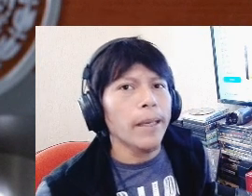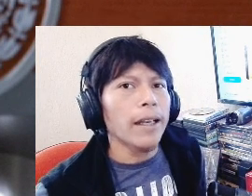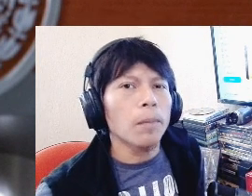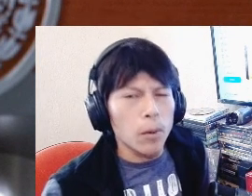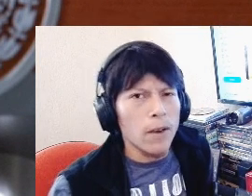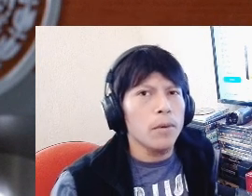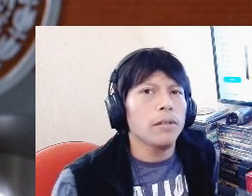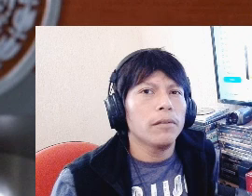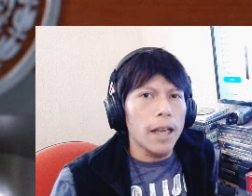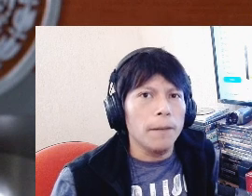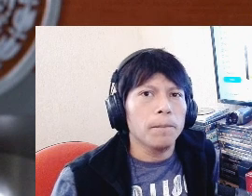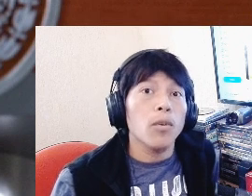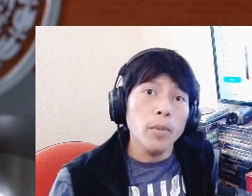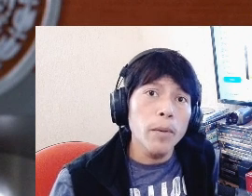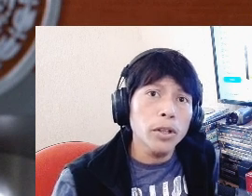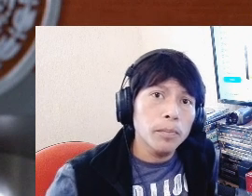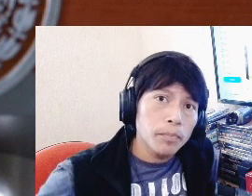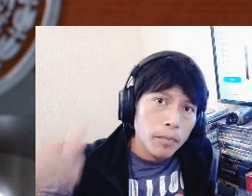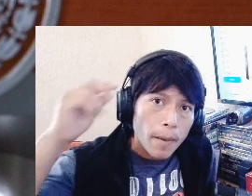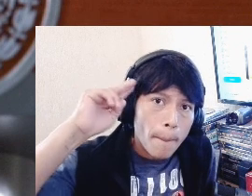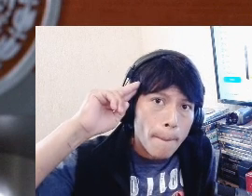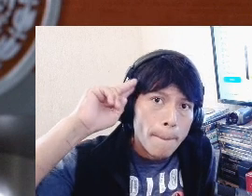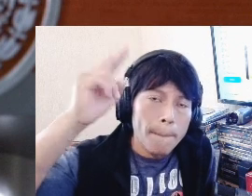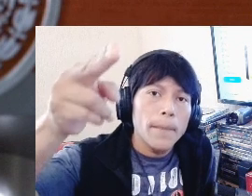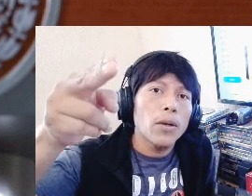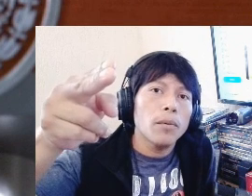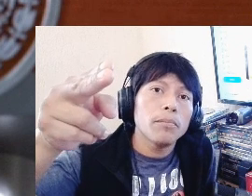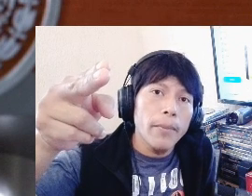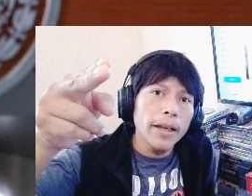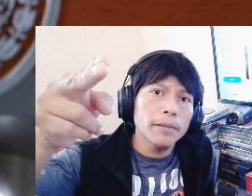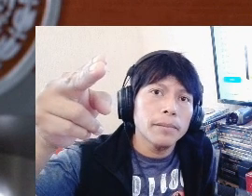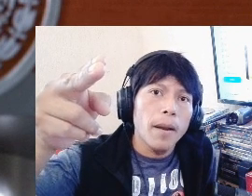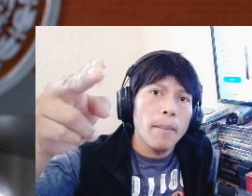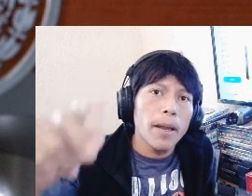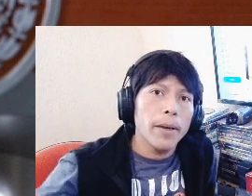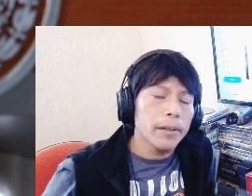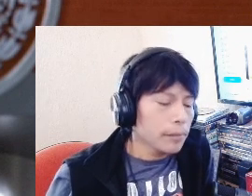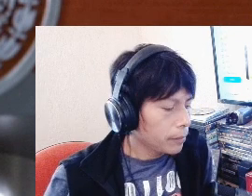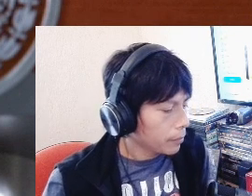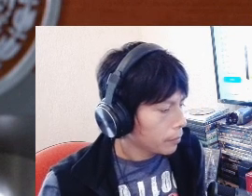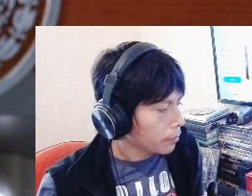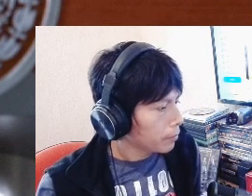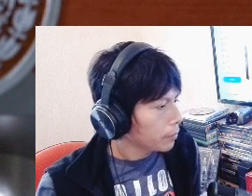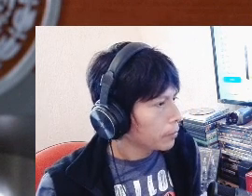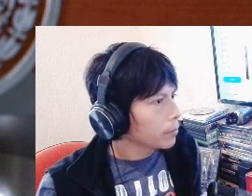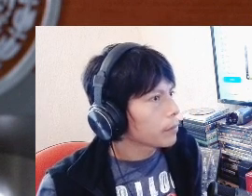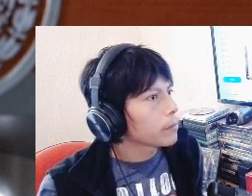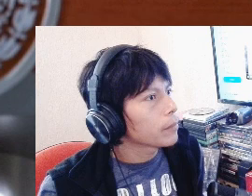apoyen a mi canal, por favor. Salen. Nos vemos. Bueno, me ven. Bye, bye.